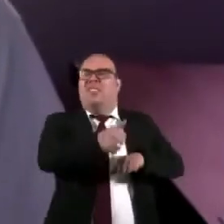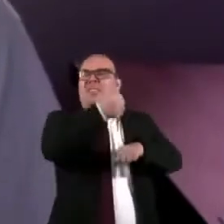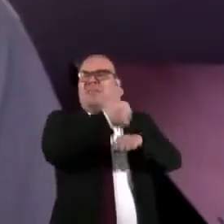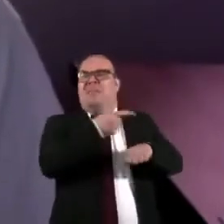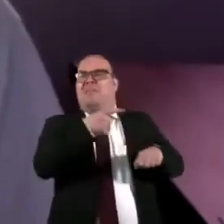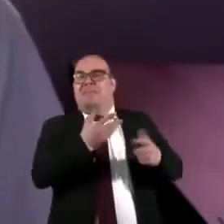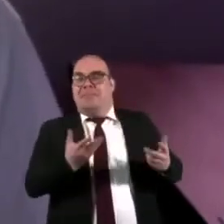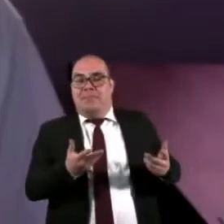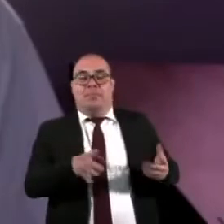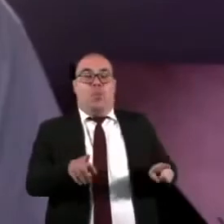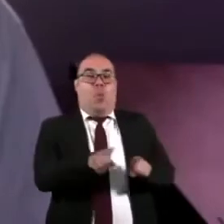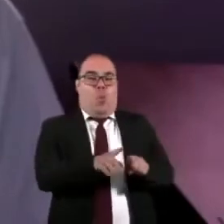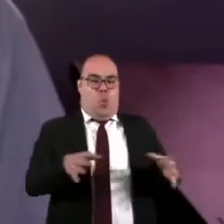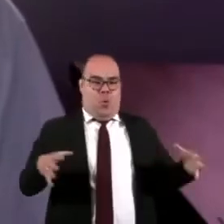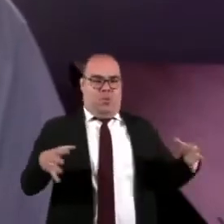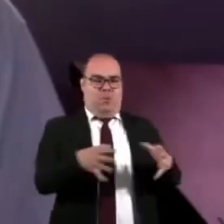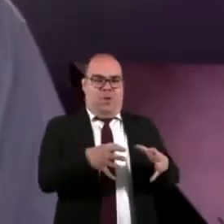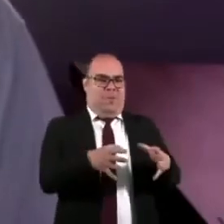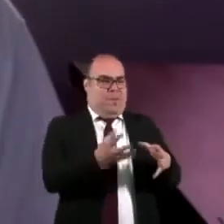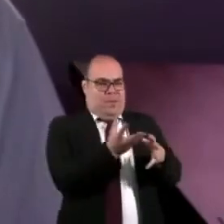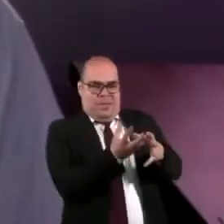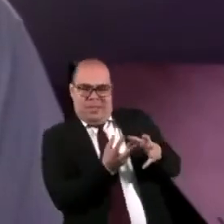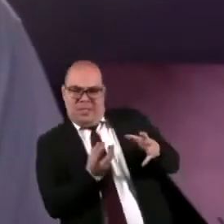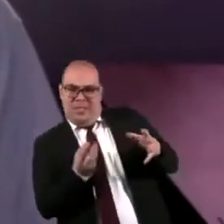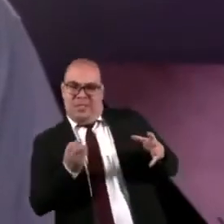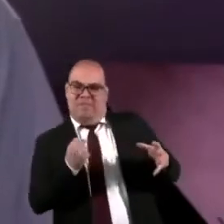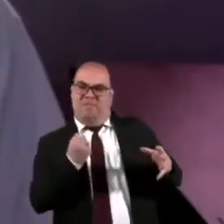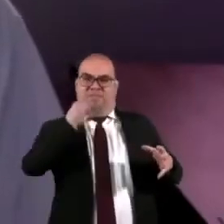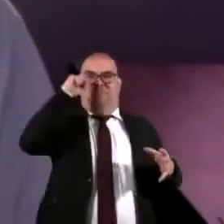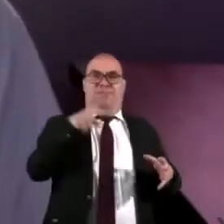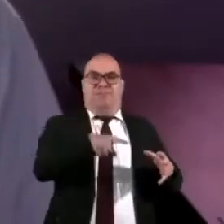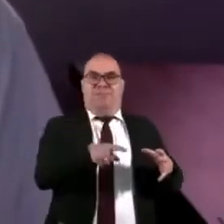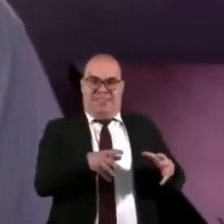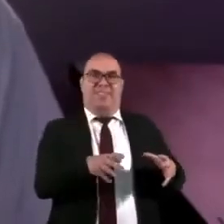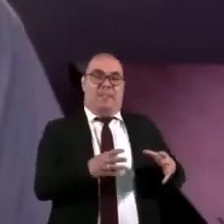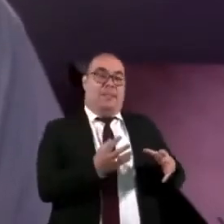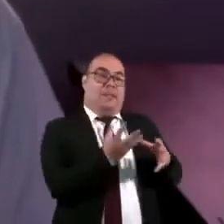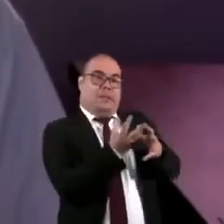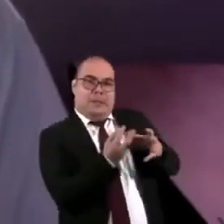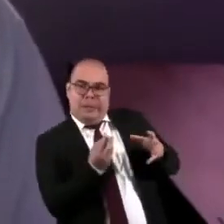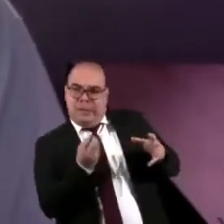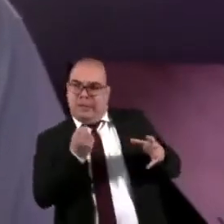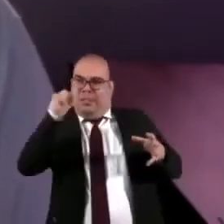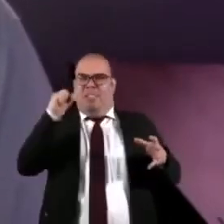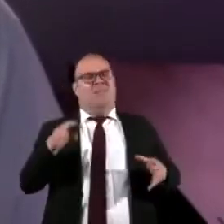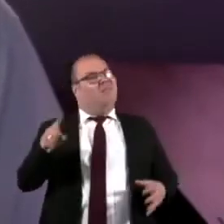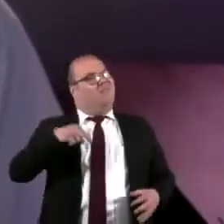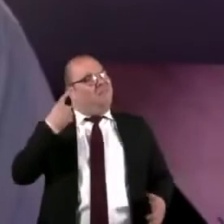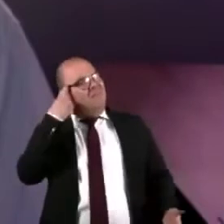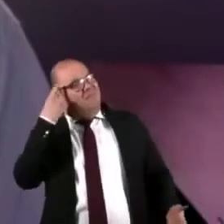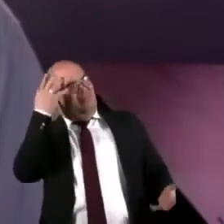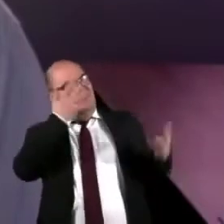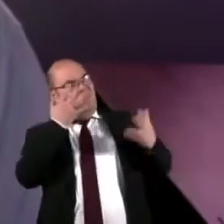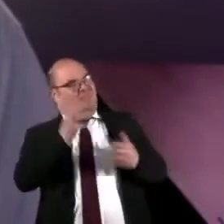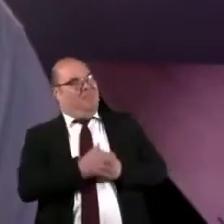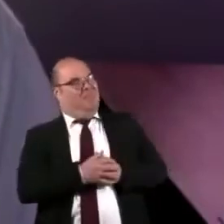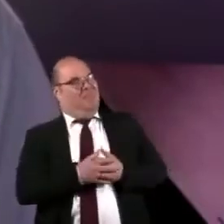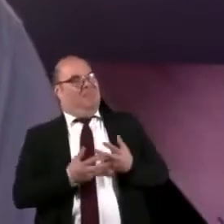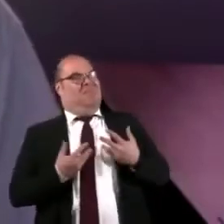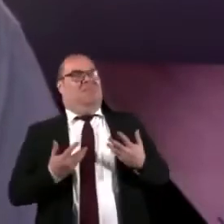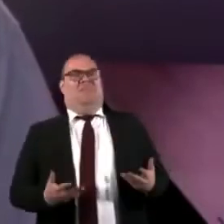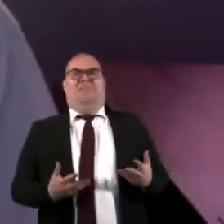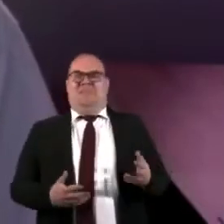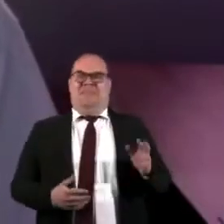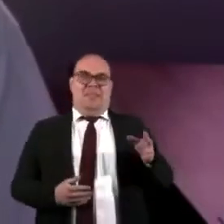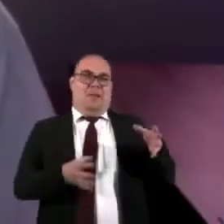dirección de un movimiento insurgente, que es a veces de pronto donde genera confusiones. No es lo mismo un Estado Mayor de un